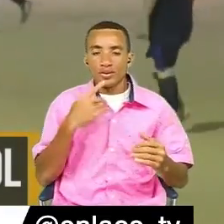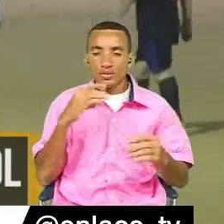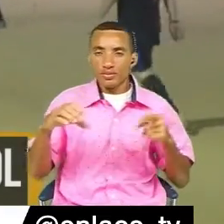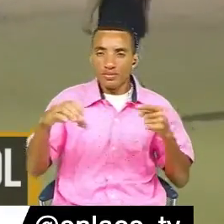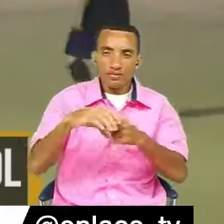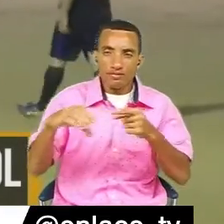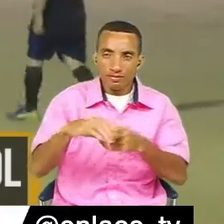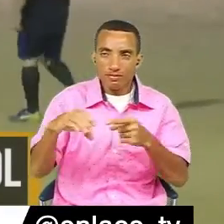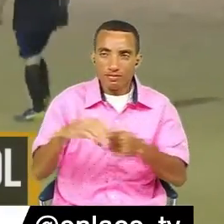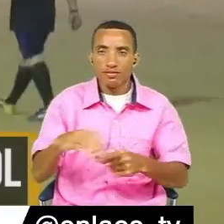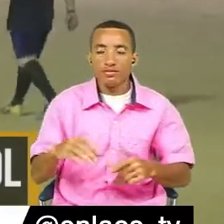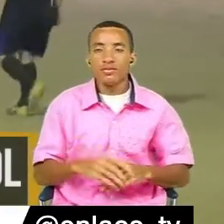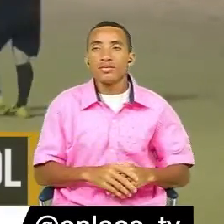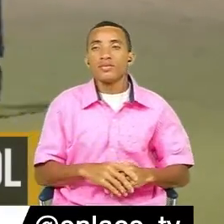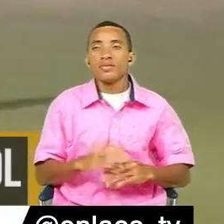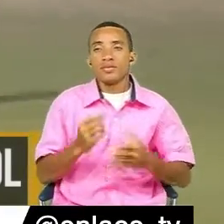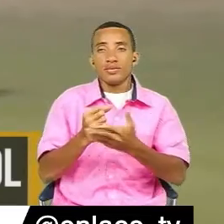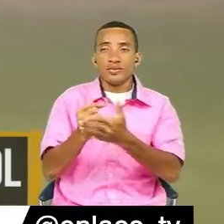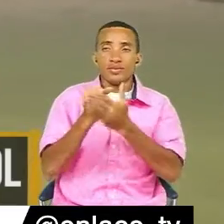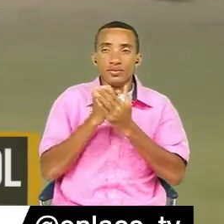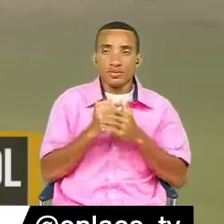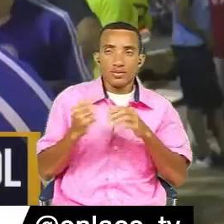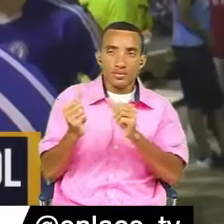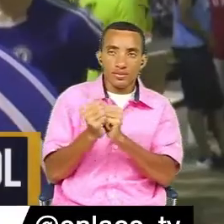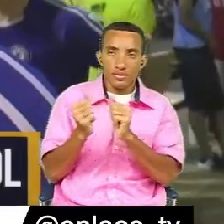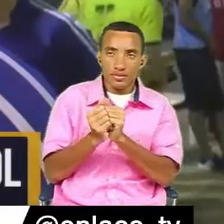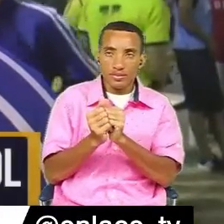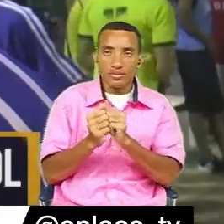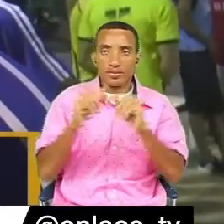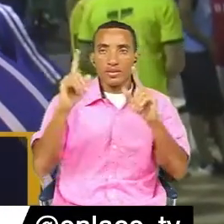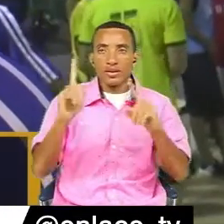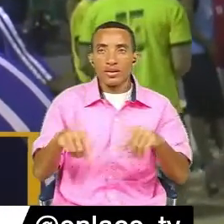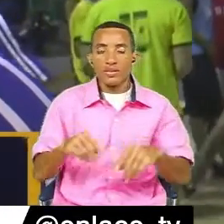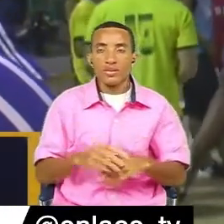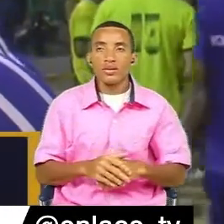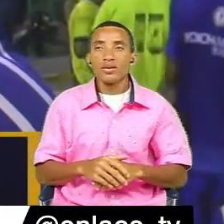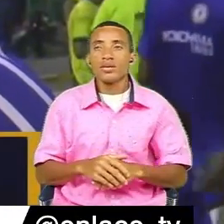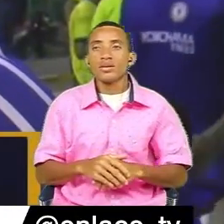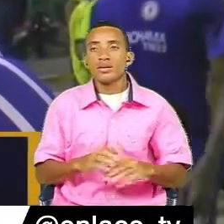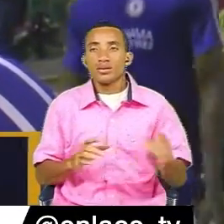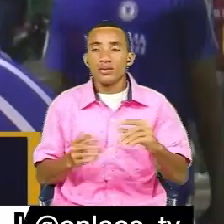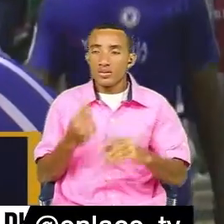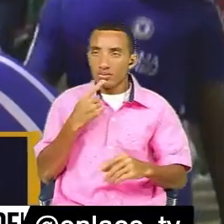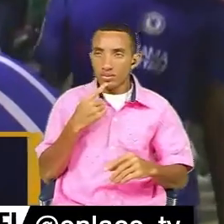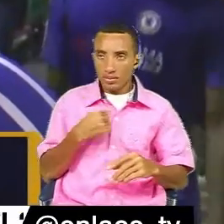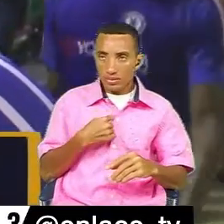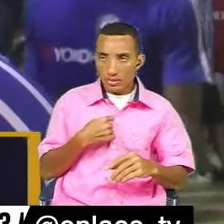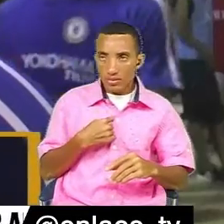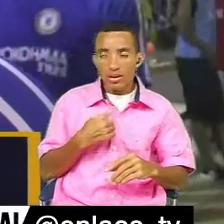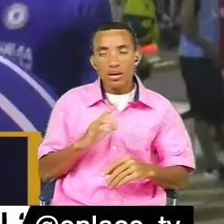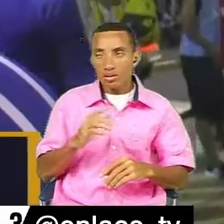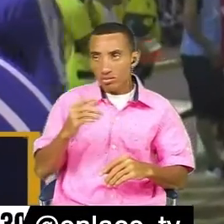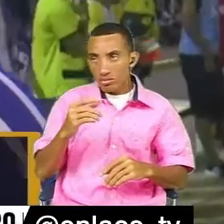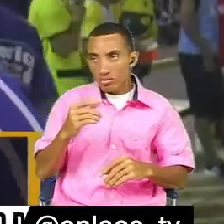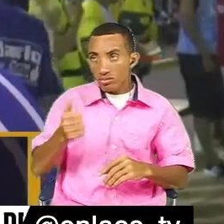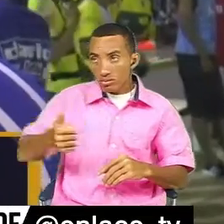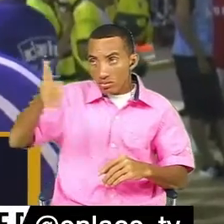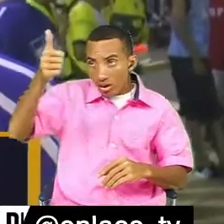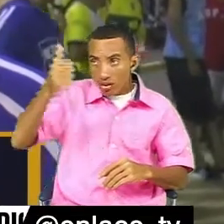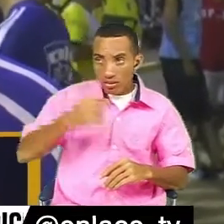los goles. Con la ayuda de mis compañeros y la del profesor, haciendo todo lo que nos dijo en el entrenamiento, nos fue bien en el